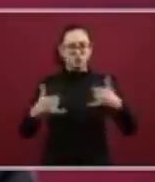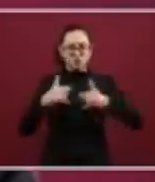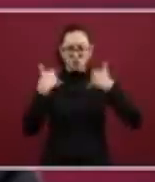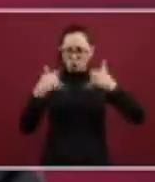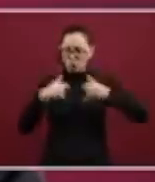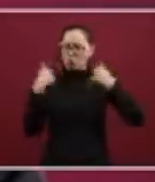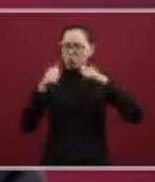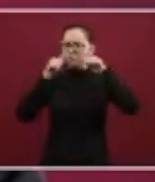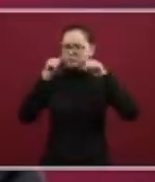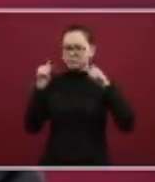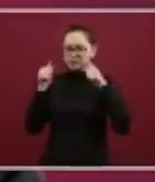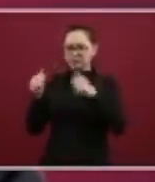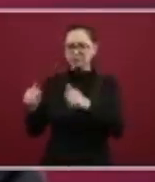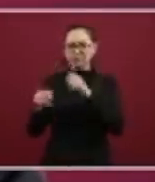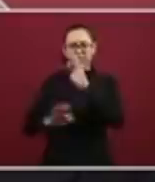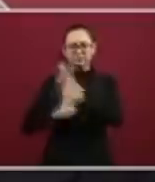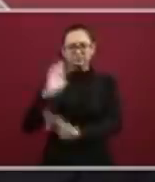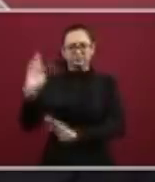jóvenes